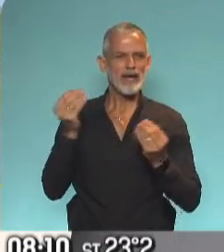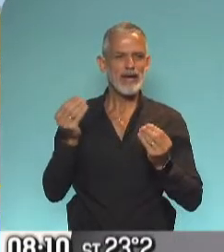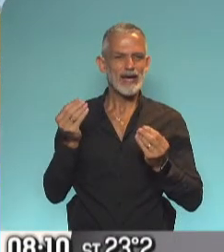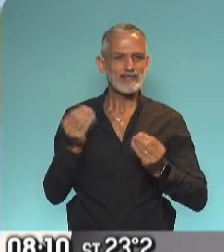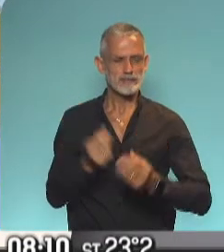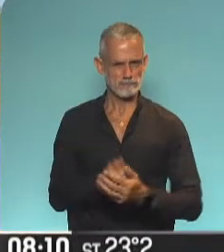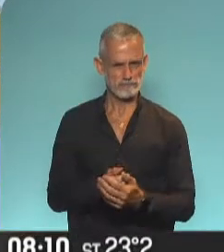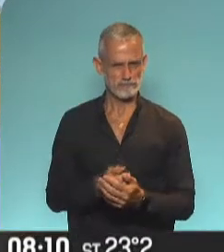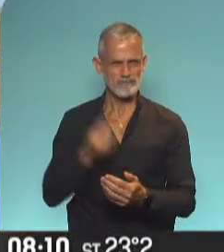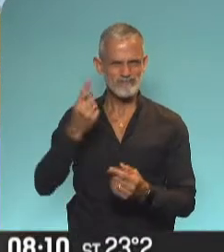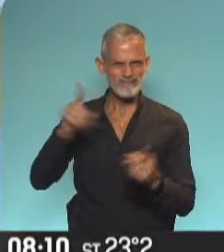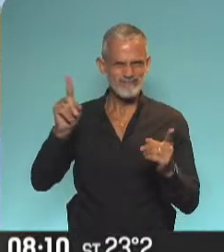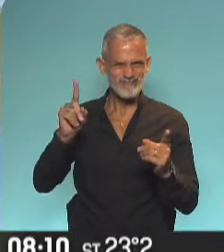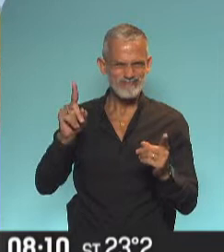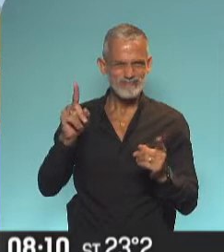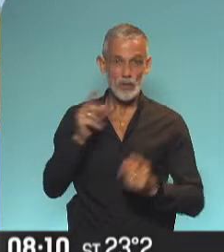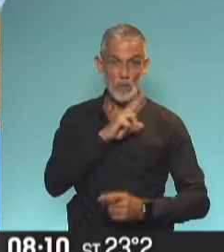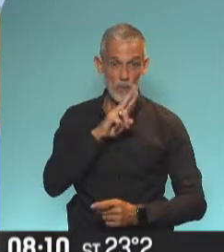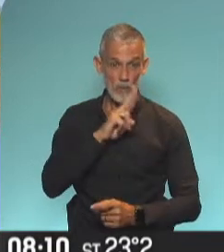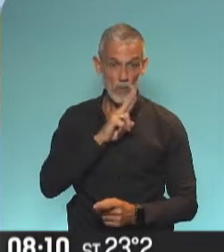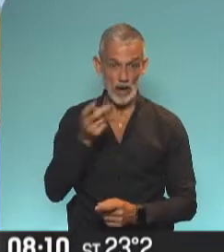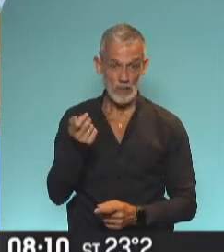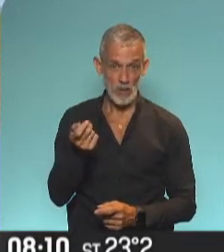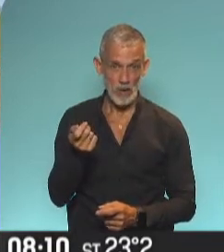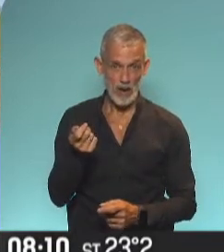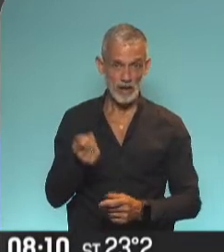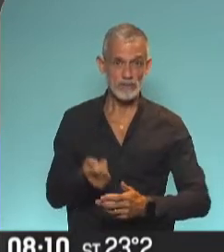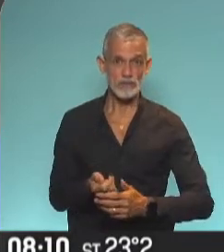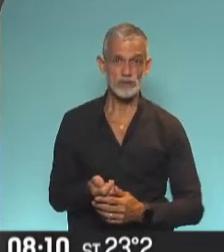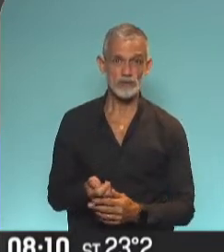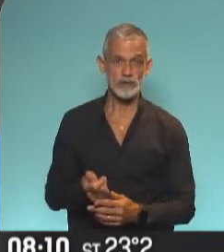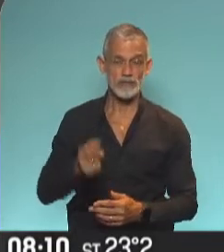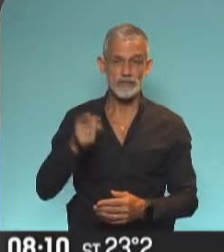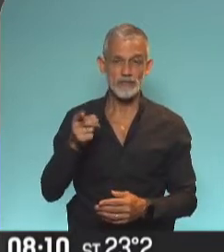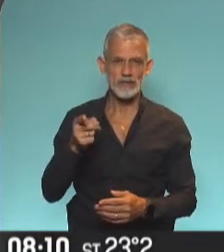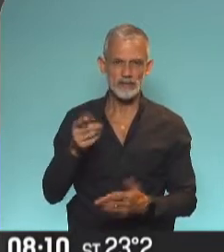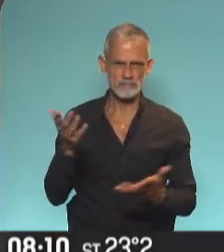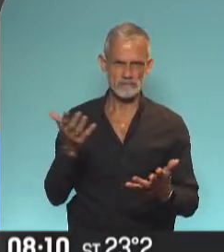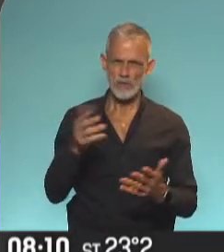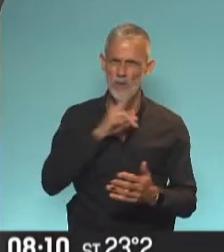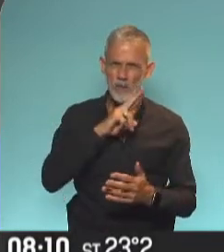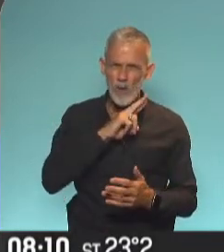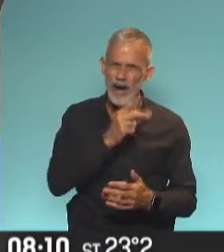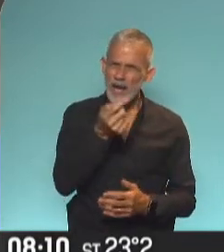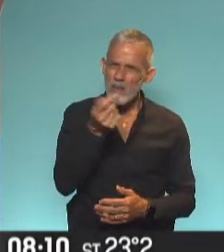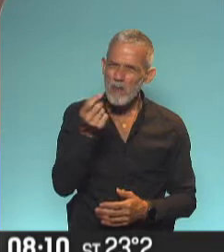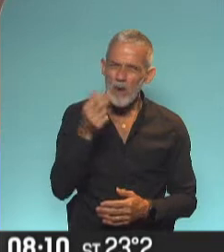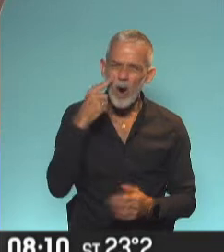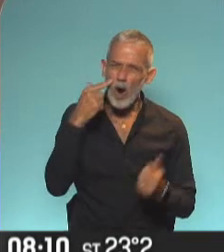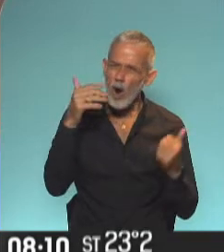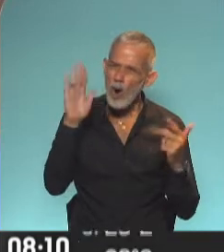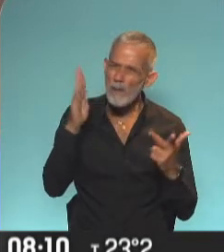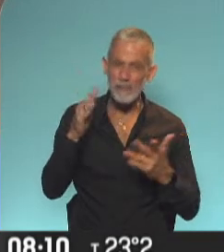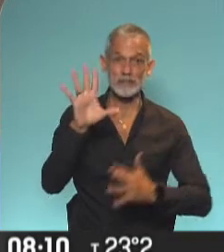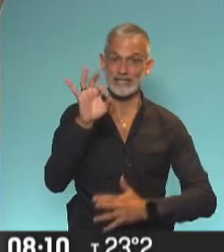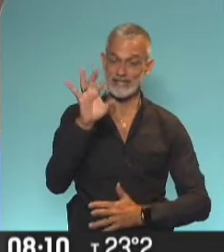sí. Bueno, hay muy pocas mujeres, ¿no? Eso es lo que más rápido uno se da cuenta. Claro, así es. Entonces, entre los